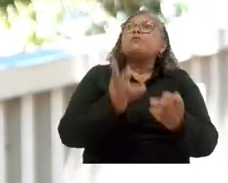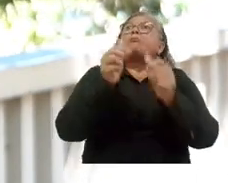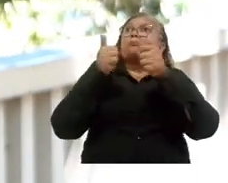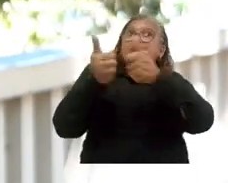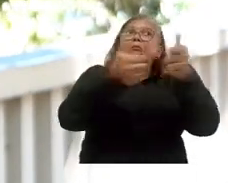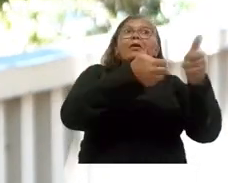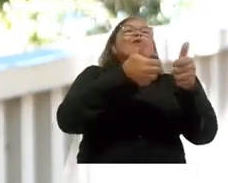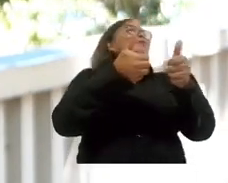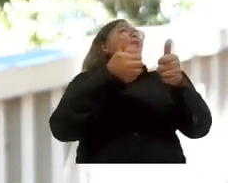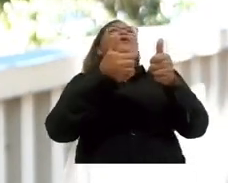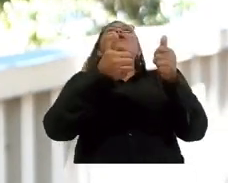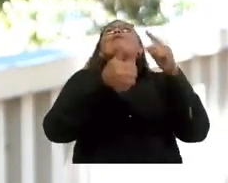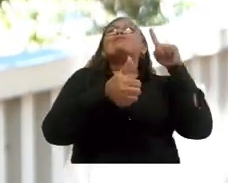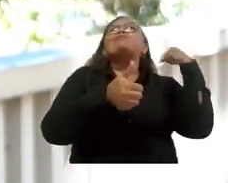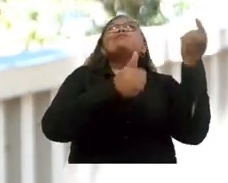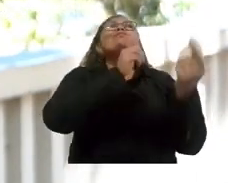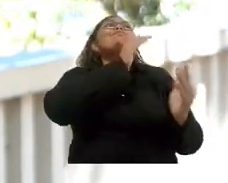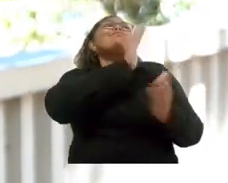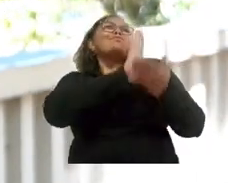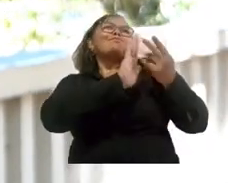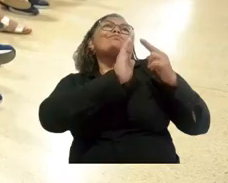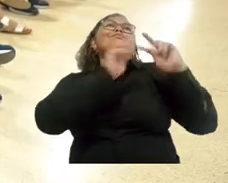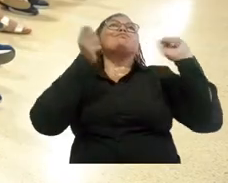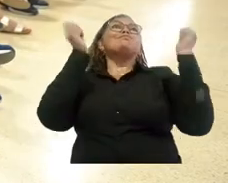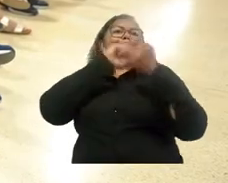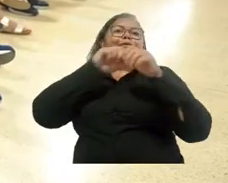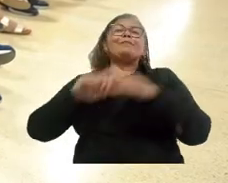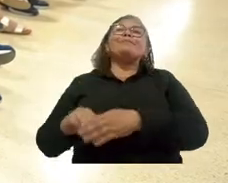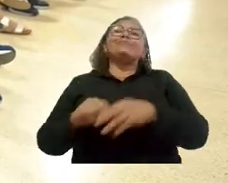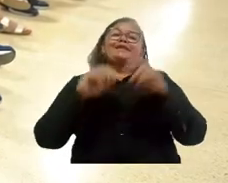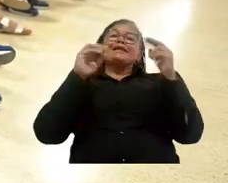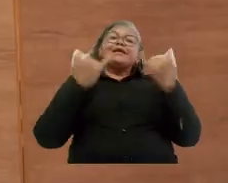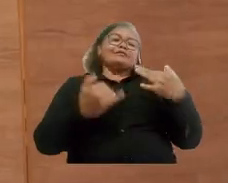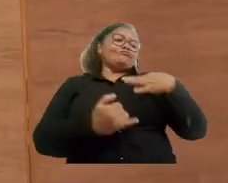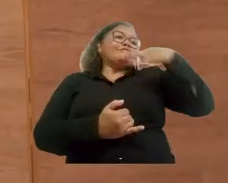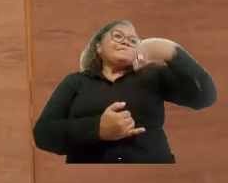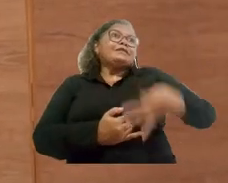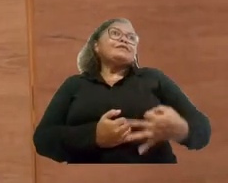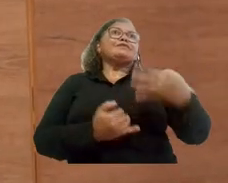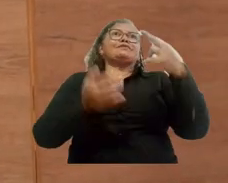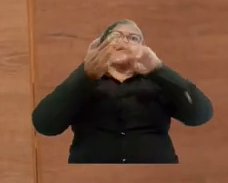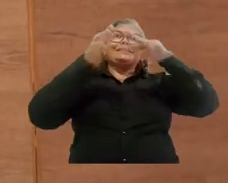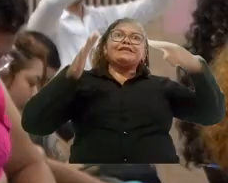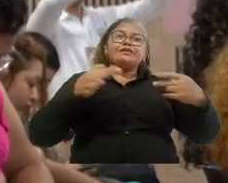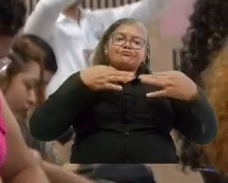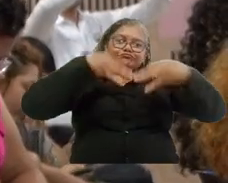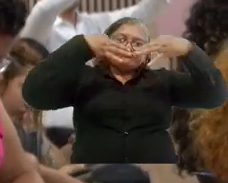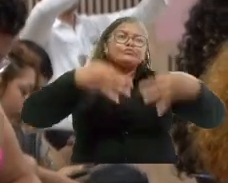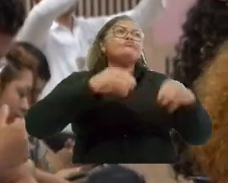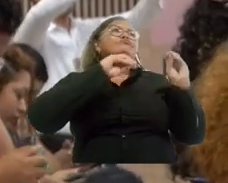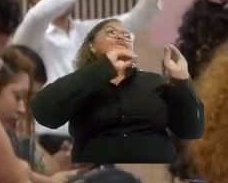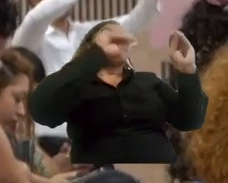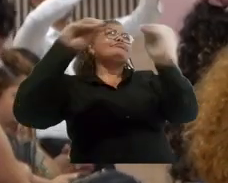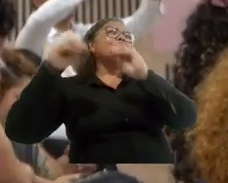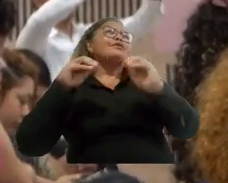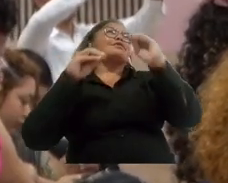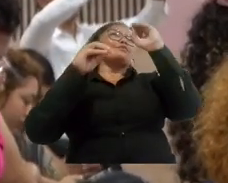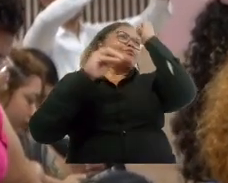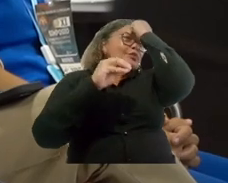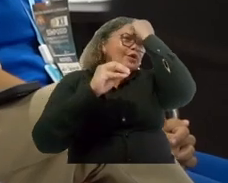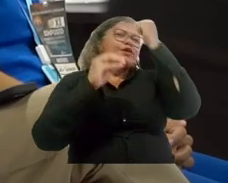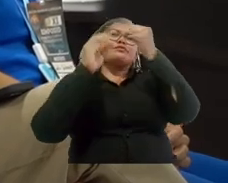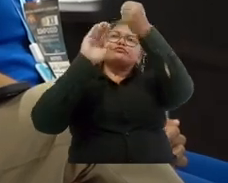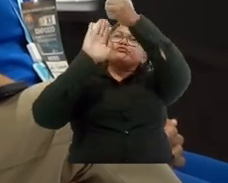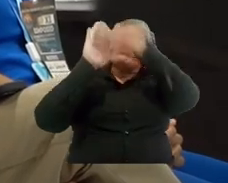el bien del estudiantado, sino que es parte del avance que tenemos ahora. Retos éticos y oportunidades de la inteligencia artificial en la formación de